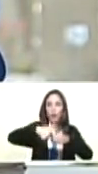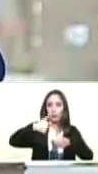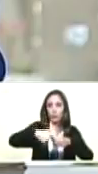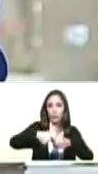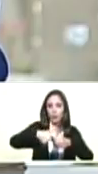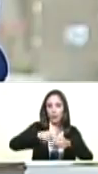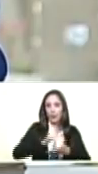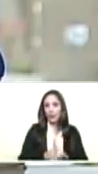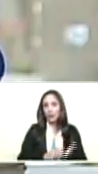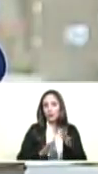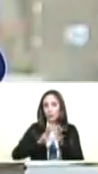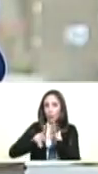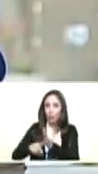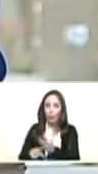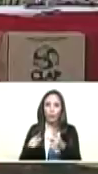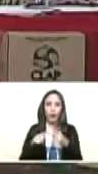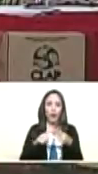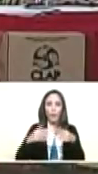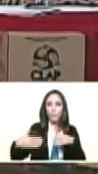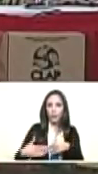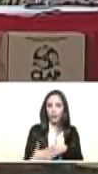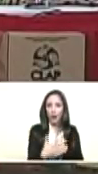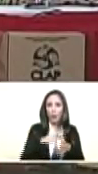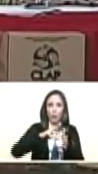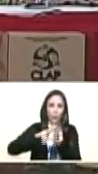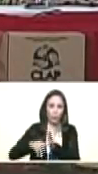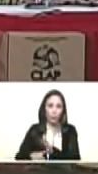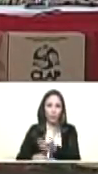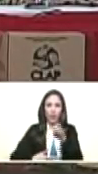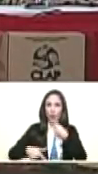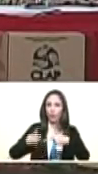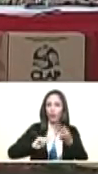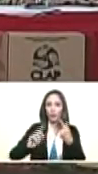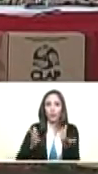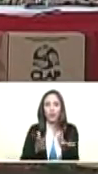venden en dólares en el exterior, ahí en el mar. Y entonces, bueno, ¿y qué?